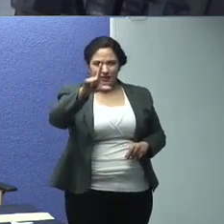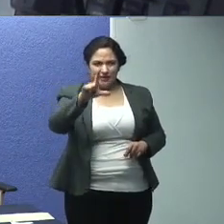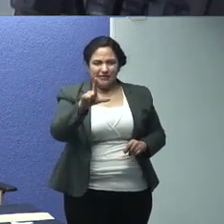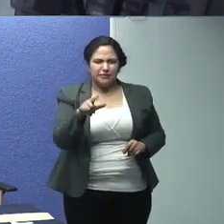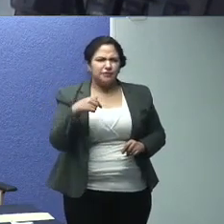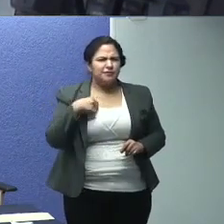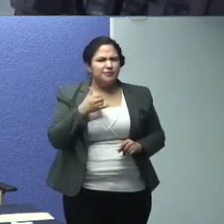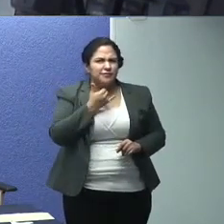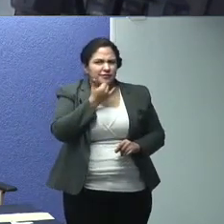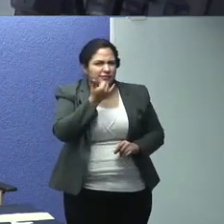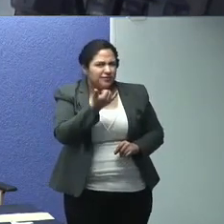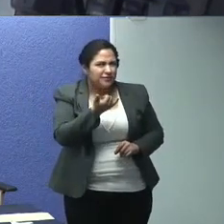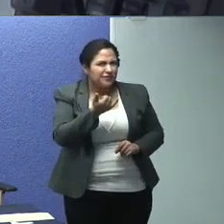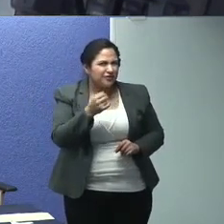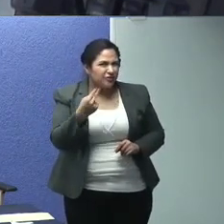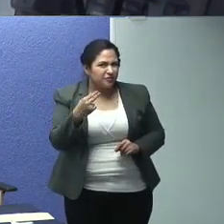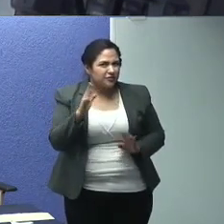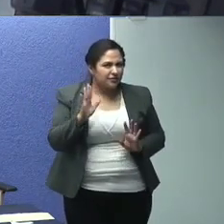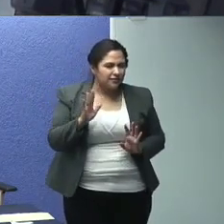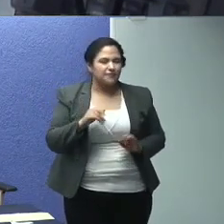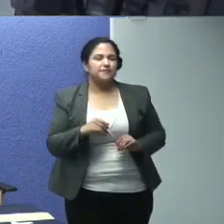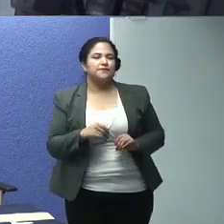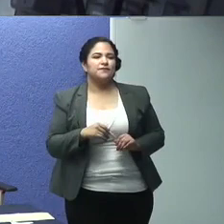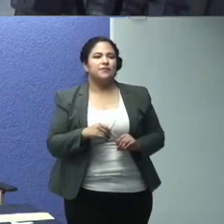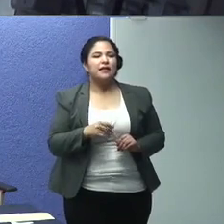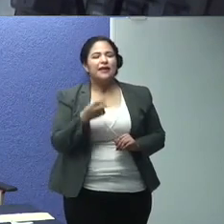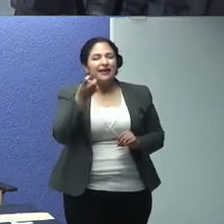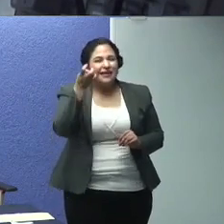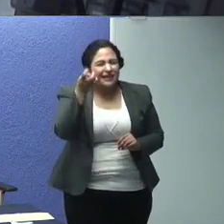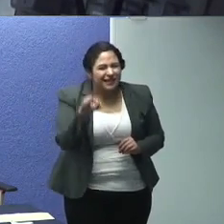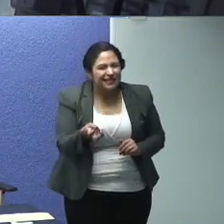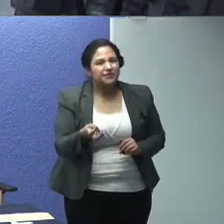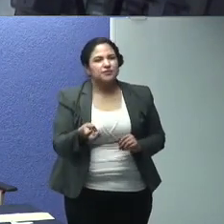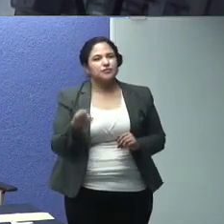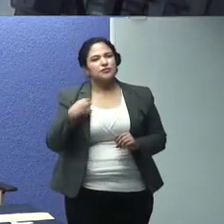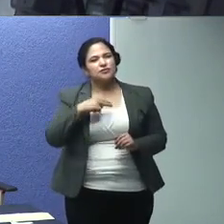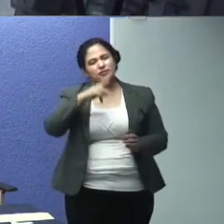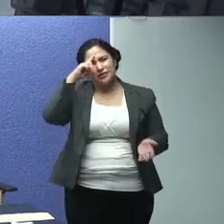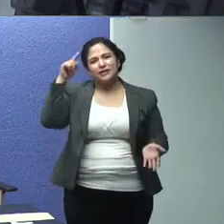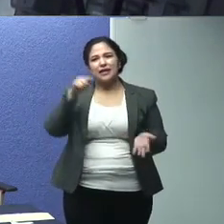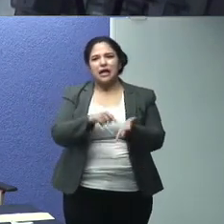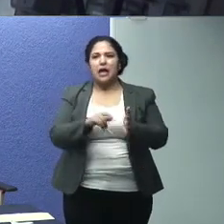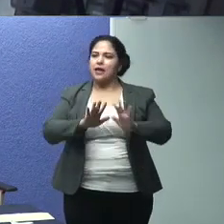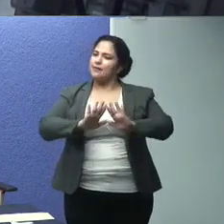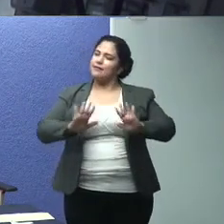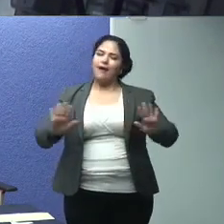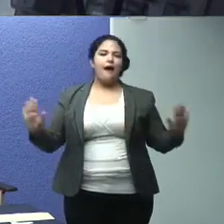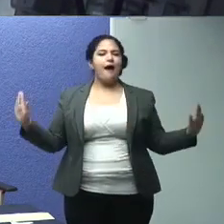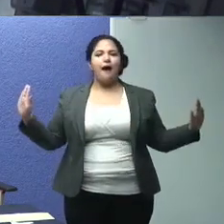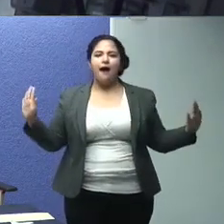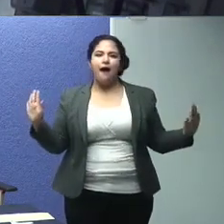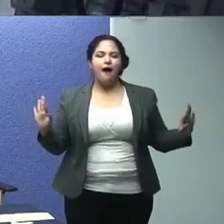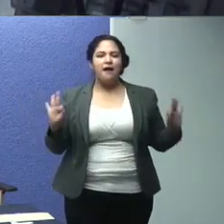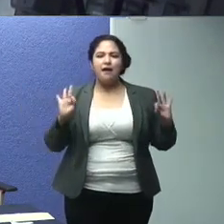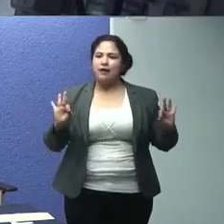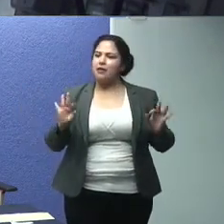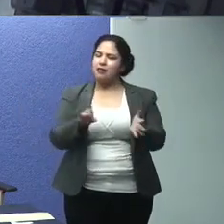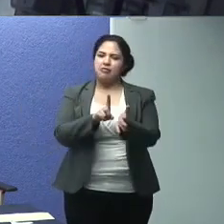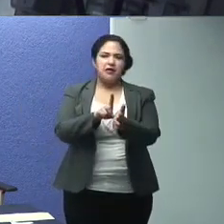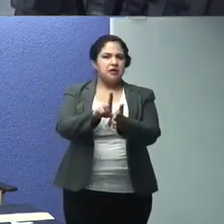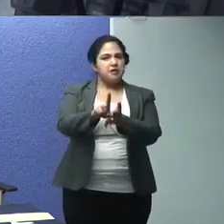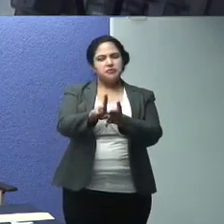quien me antecedió, esto, a veces pensamos que ya estamos en el modelo social y de derechos y nos damos